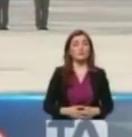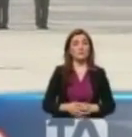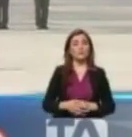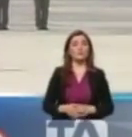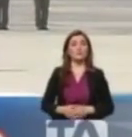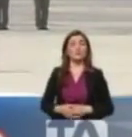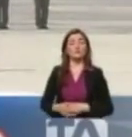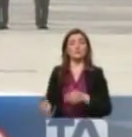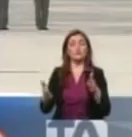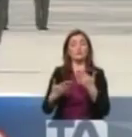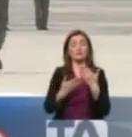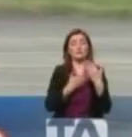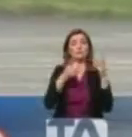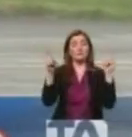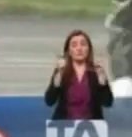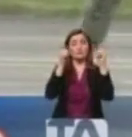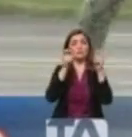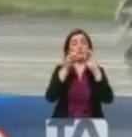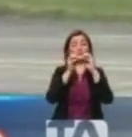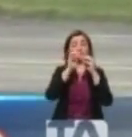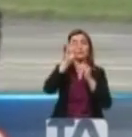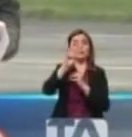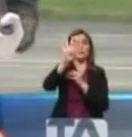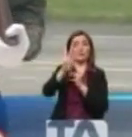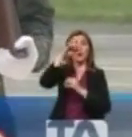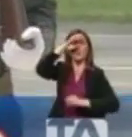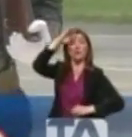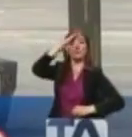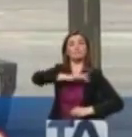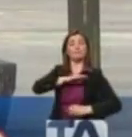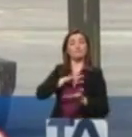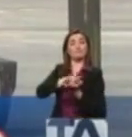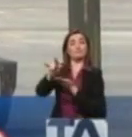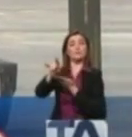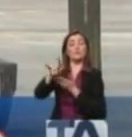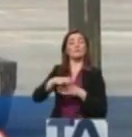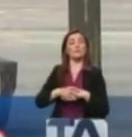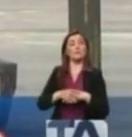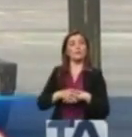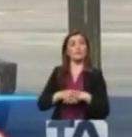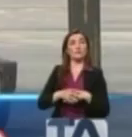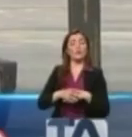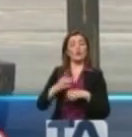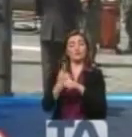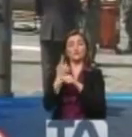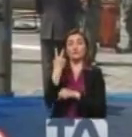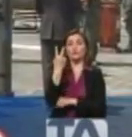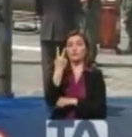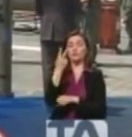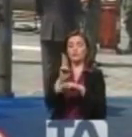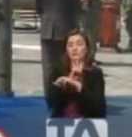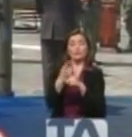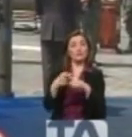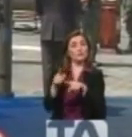En la ceremonia de aniversario número 64 de la aviación del ejército, se incorporaron estos 2 helicópteros